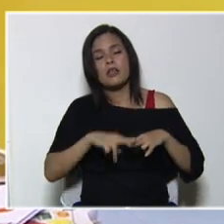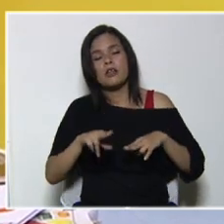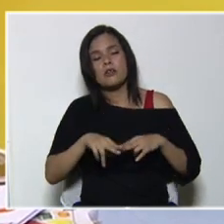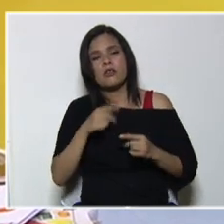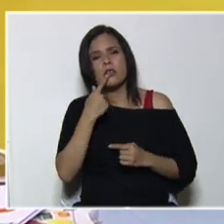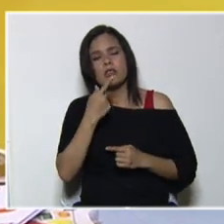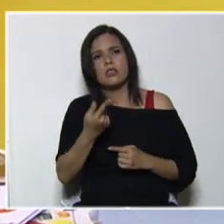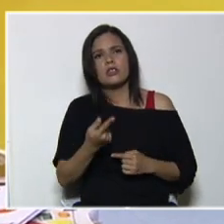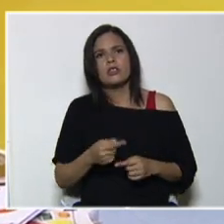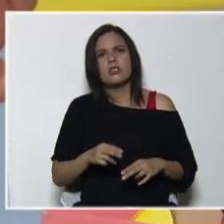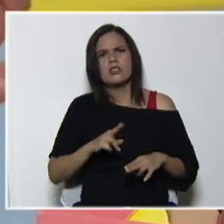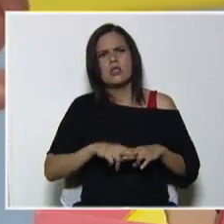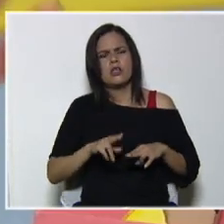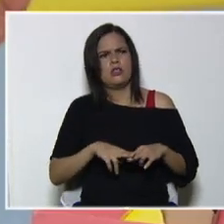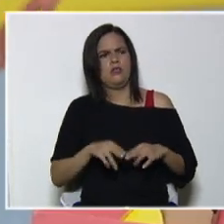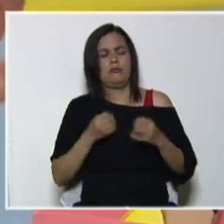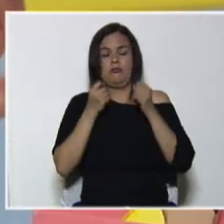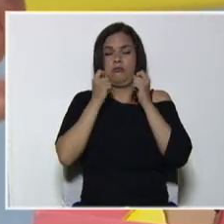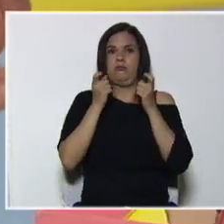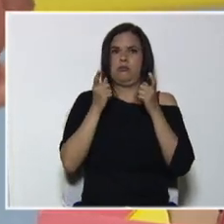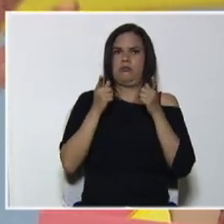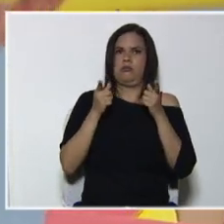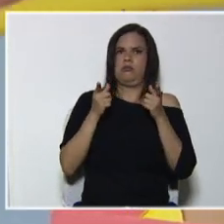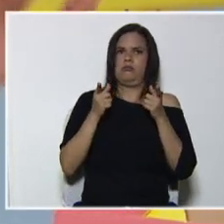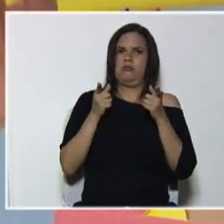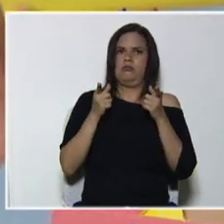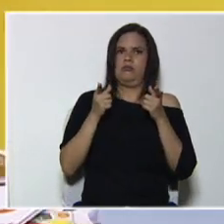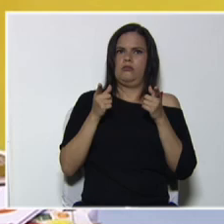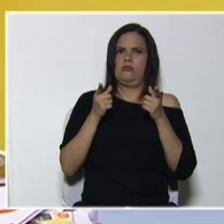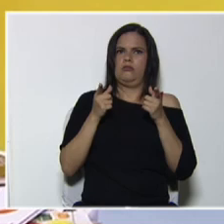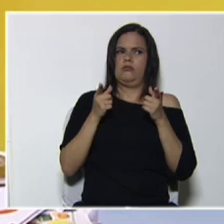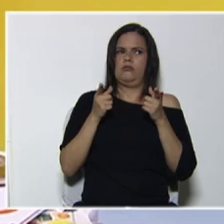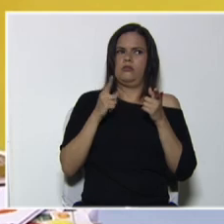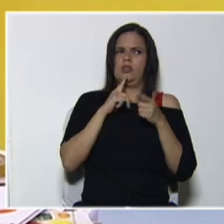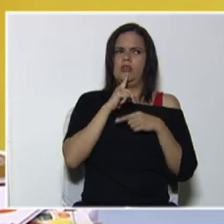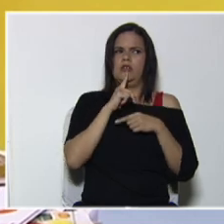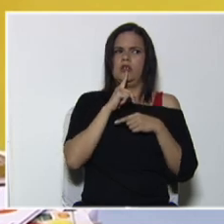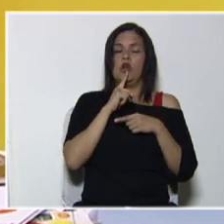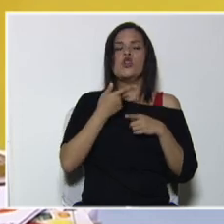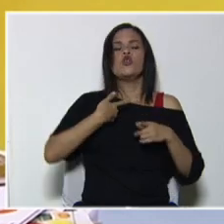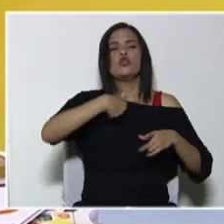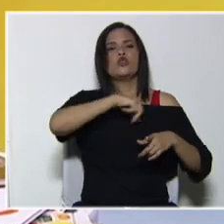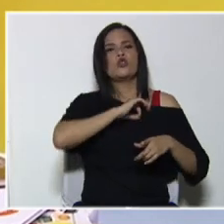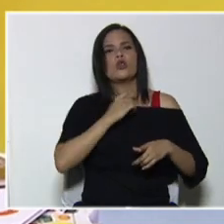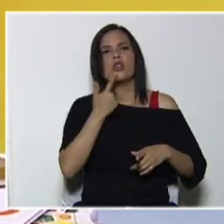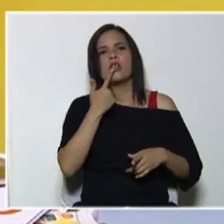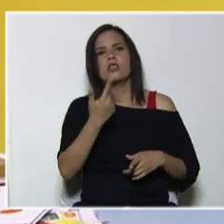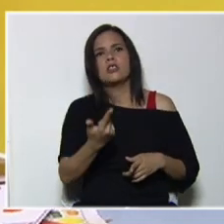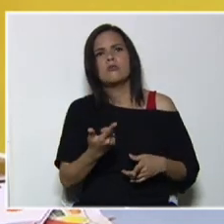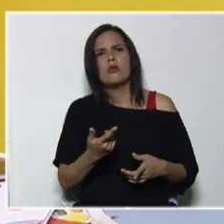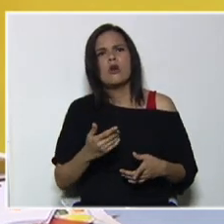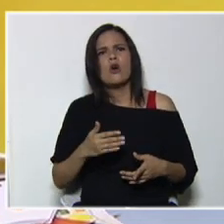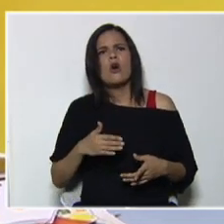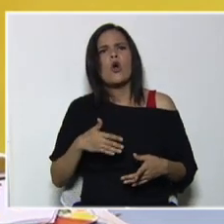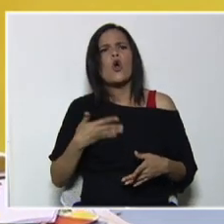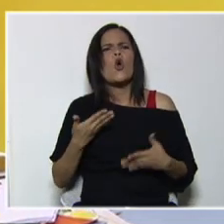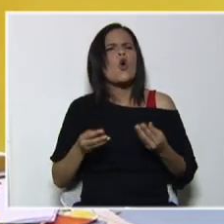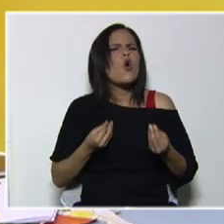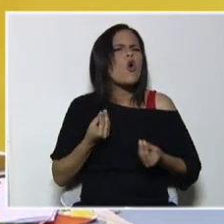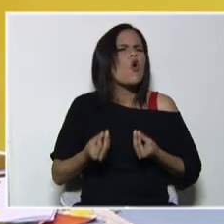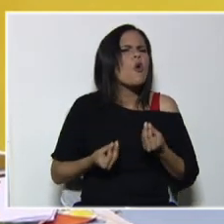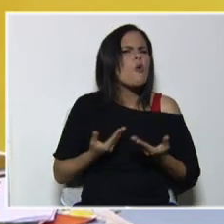o la niña quedan asombrados y en silencio, nosotros vamos a decir cómo lo podemos